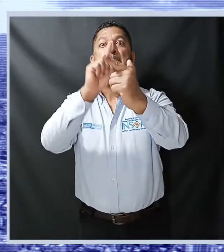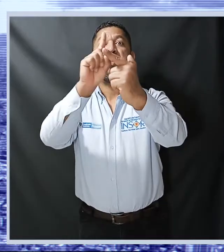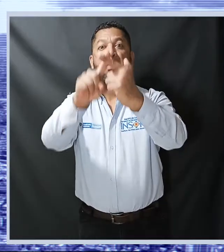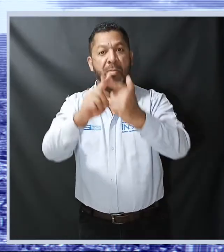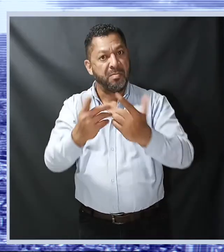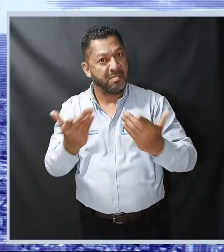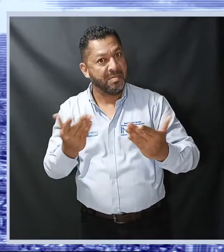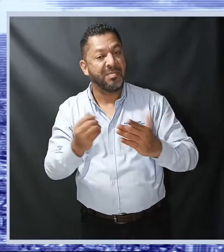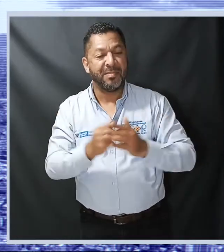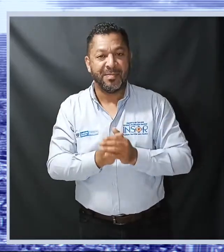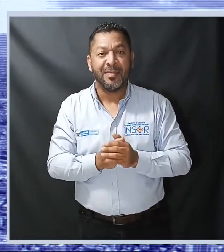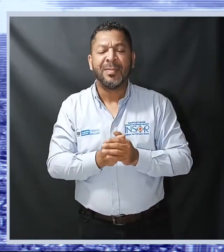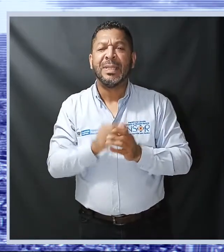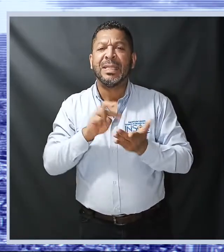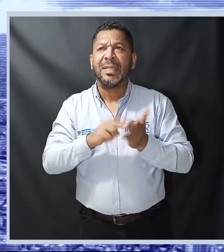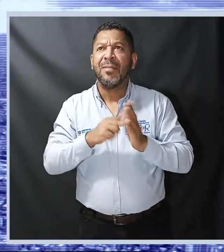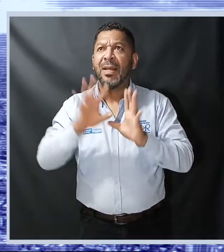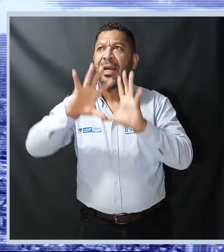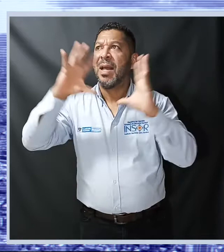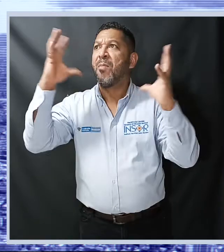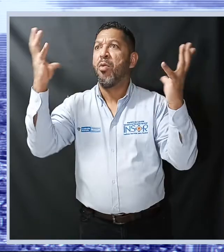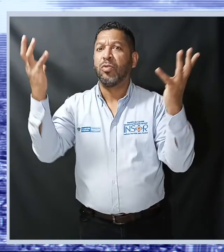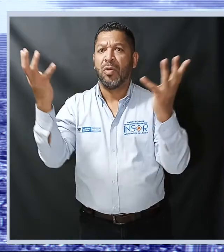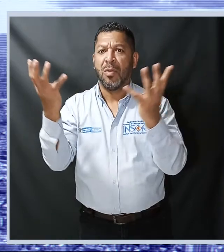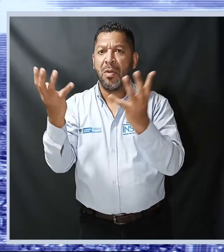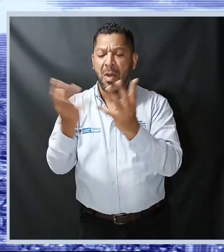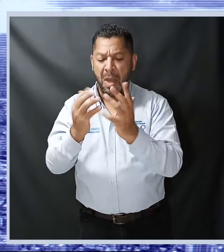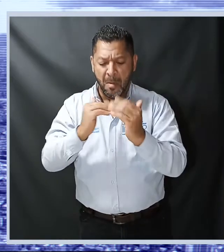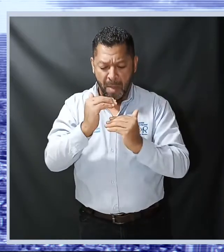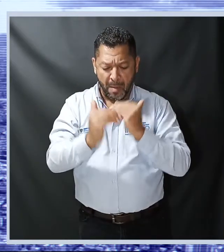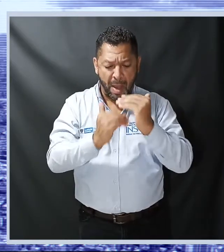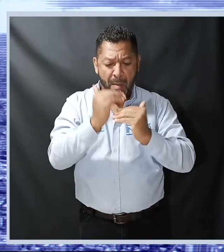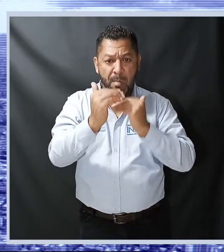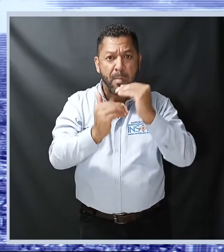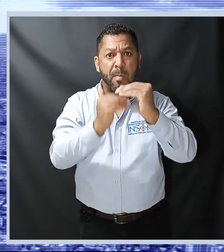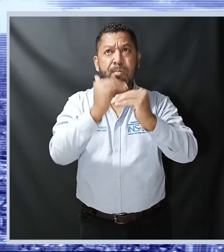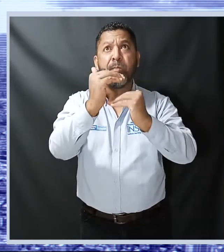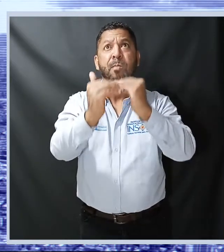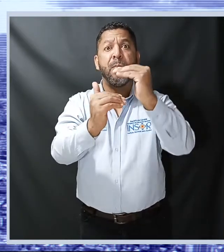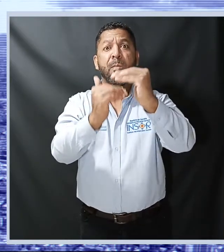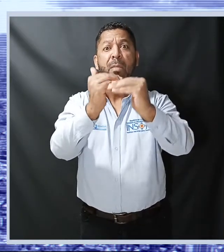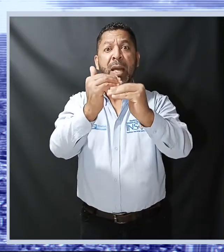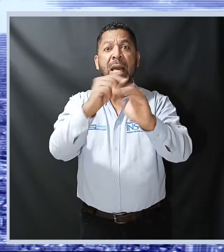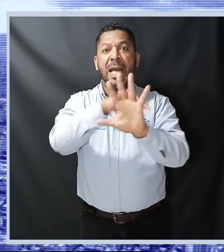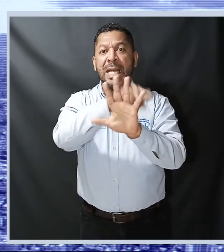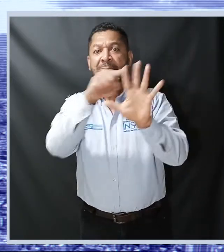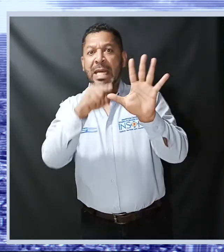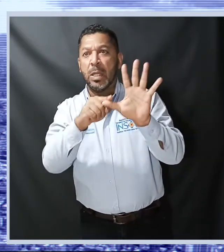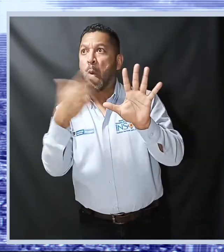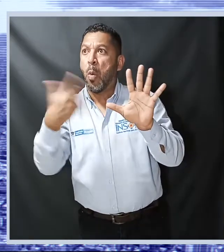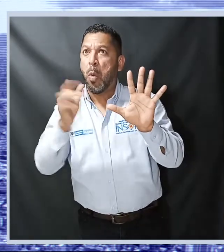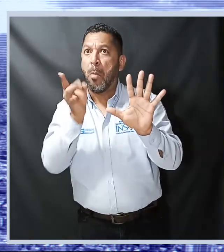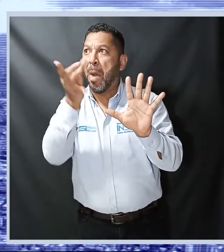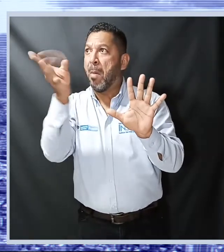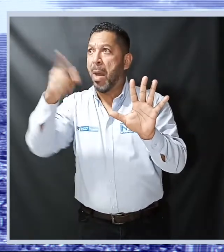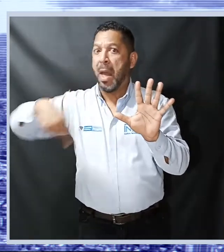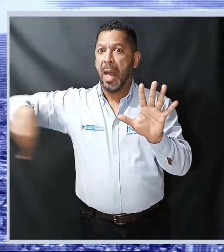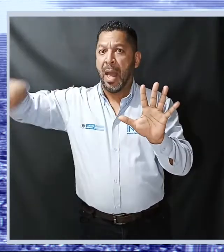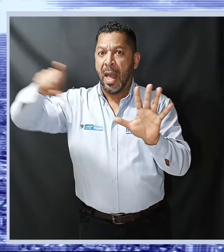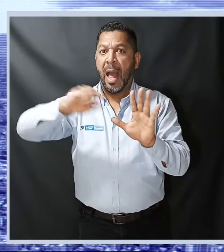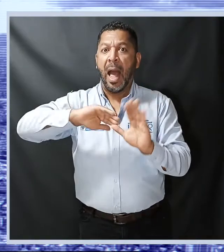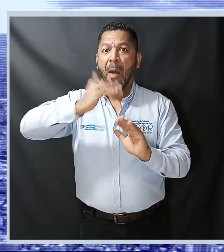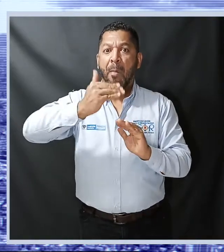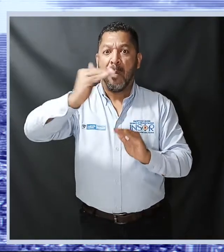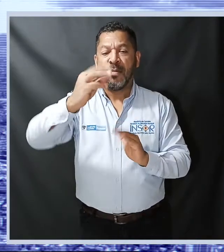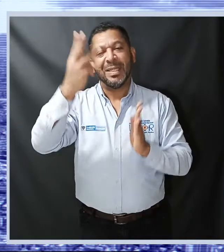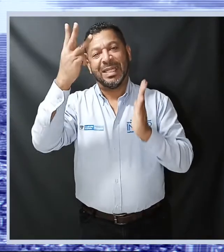peldaños? Este puede ser el quinto con más peldaños a nivel mundial, que conducen a la cima del